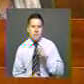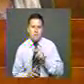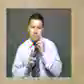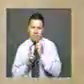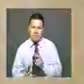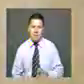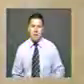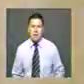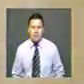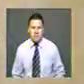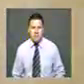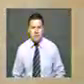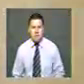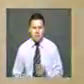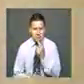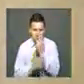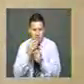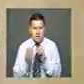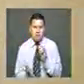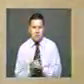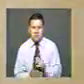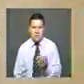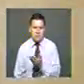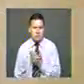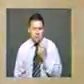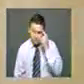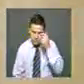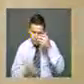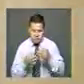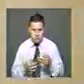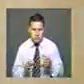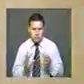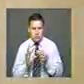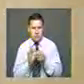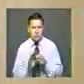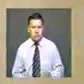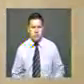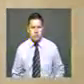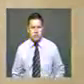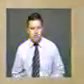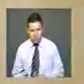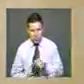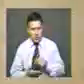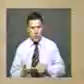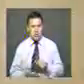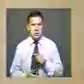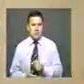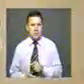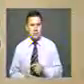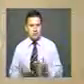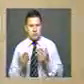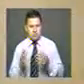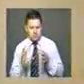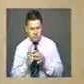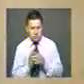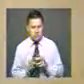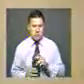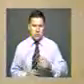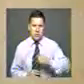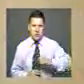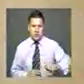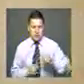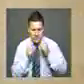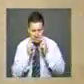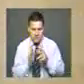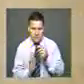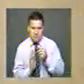derecho fundamental de las parejas del mismo sexo a formalizar su unión mediante un contrato solemne. Esto va ligado a otros derechos fundamentales